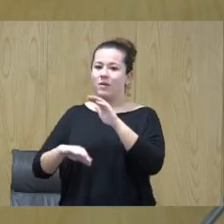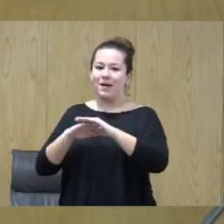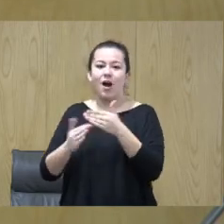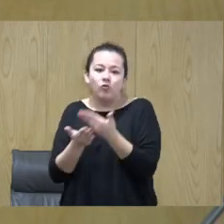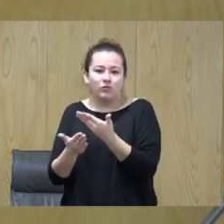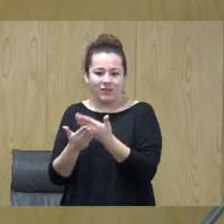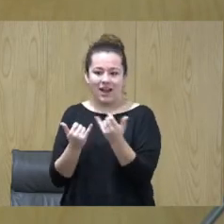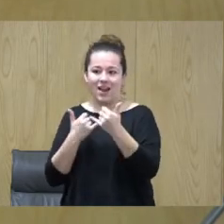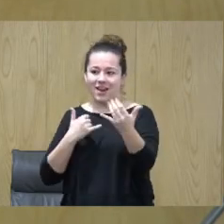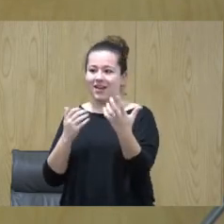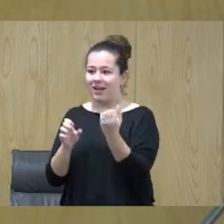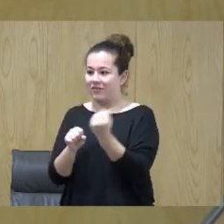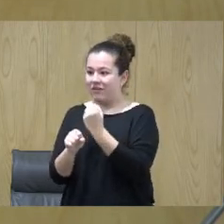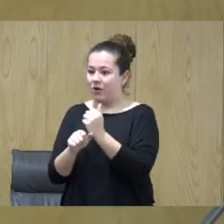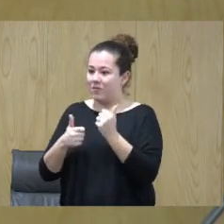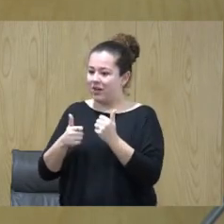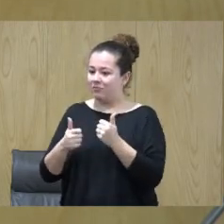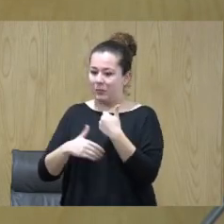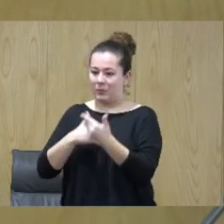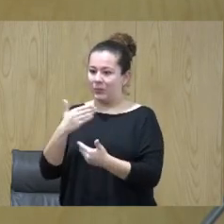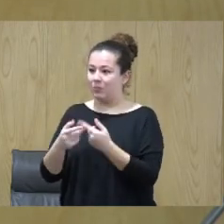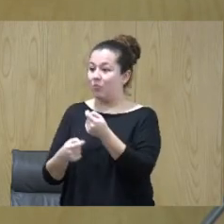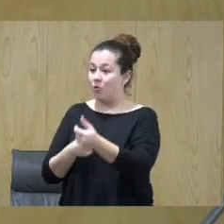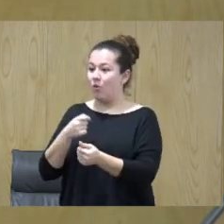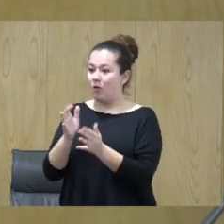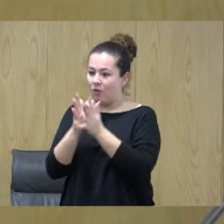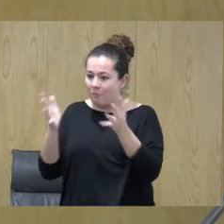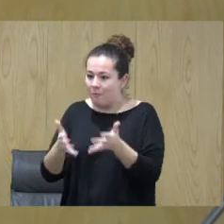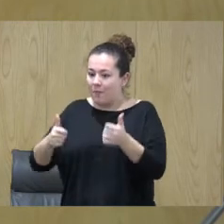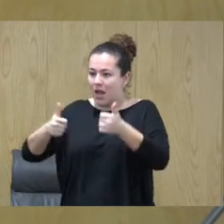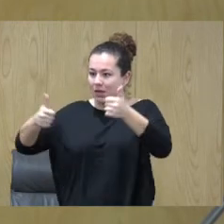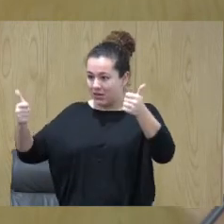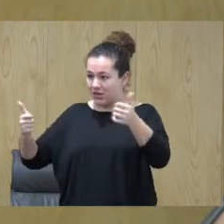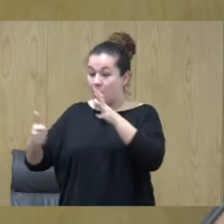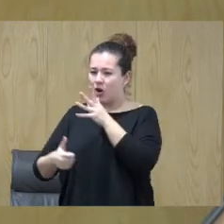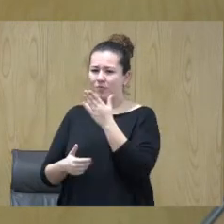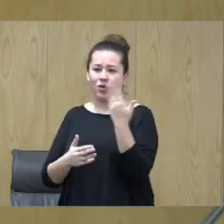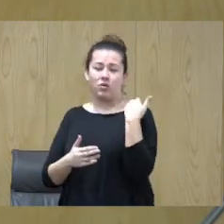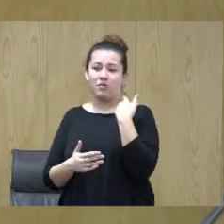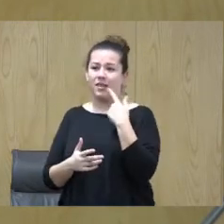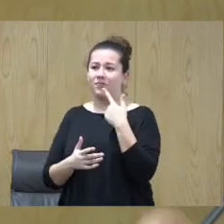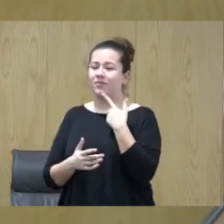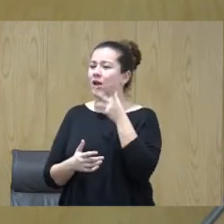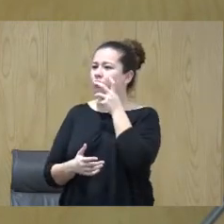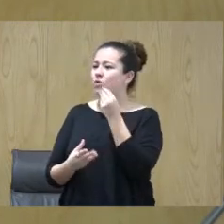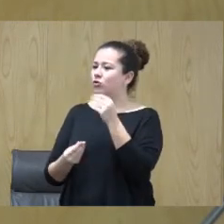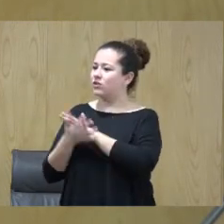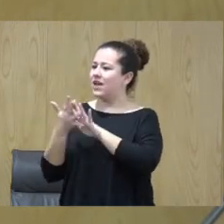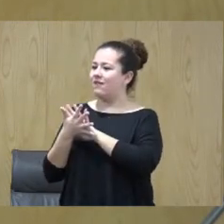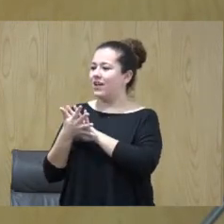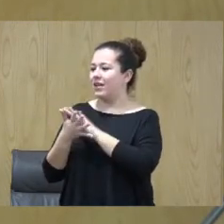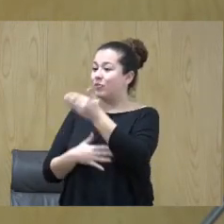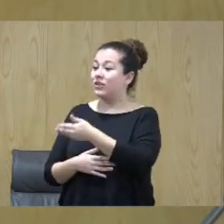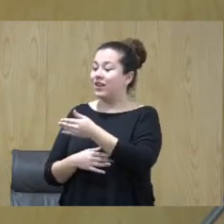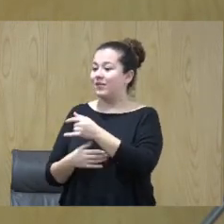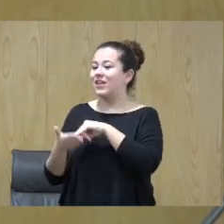e impulsarla cada vez más, ¿no? Nosotros oímos mucho últimamente que se hablan de la importancia de las tecnologías